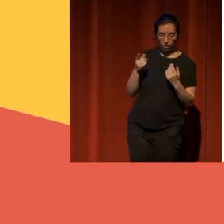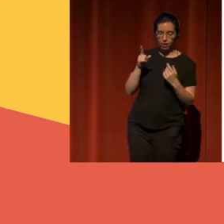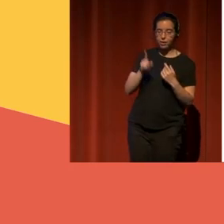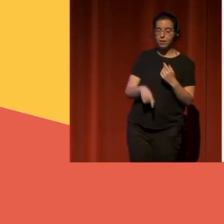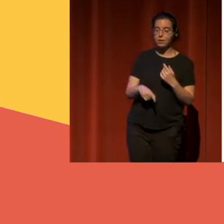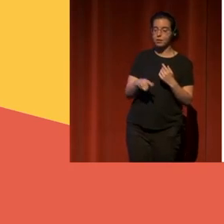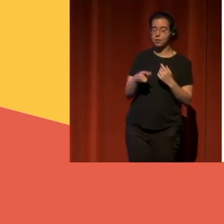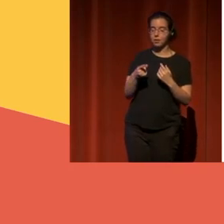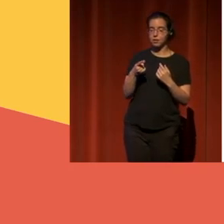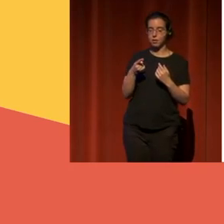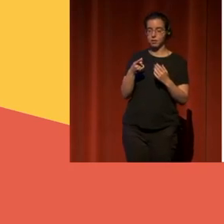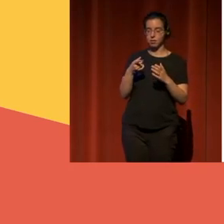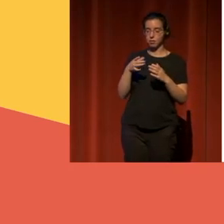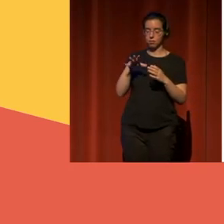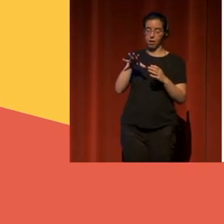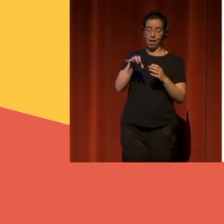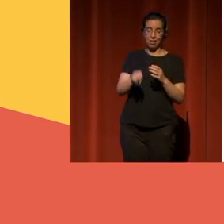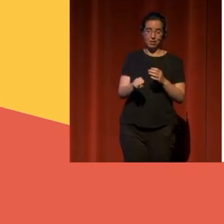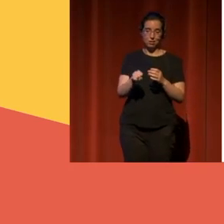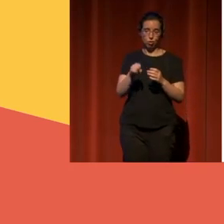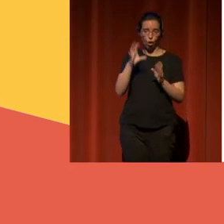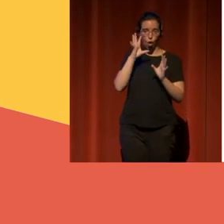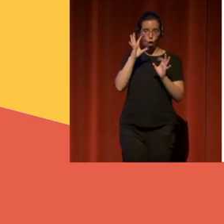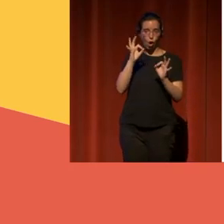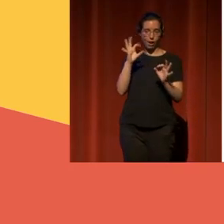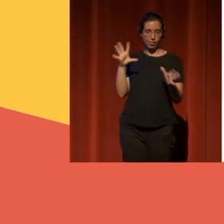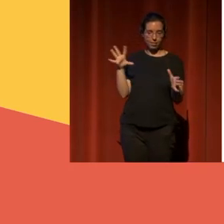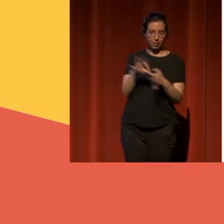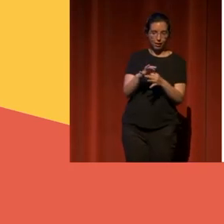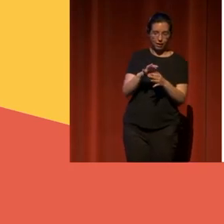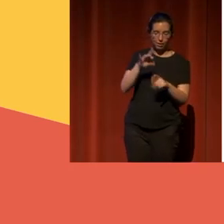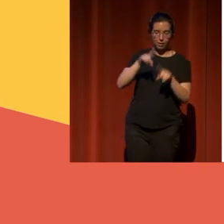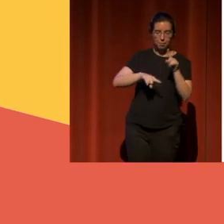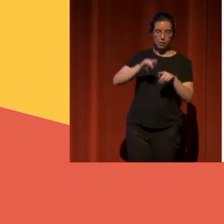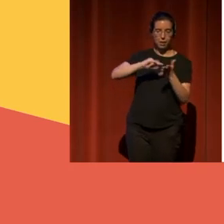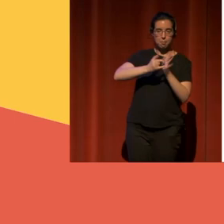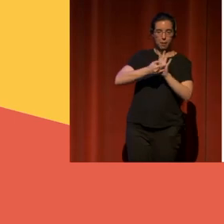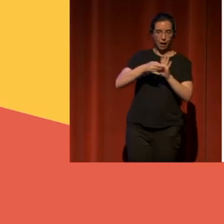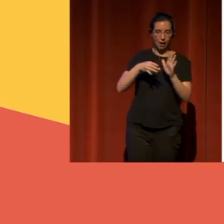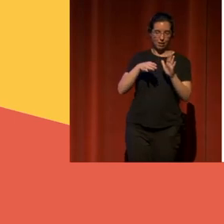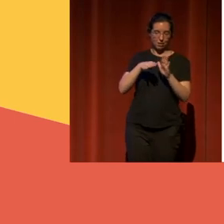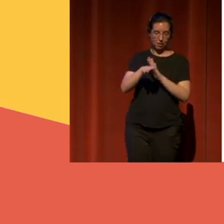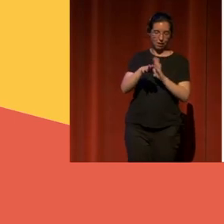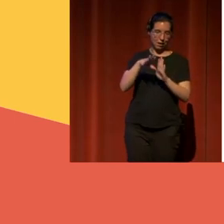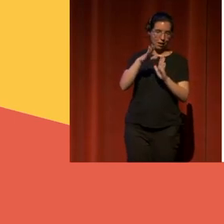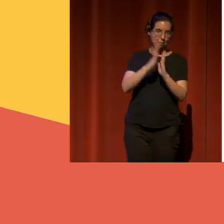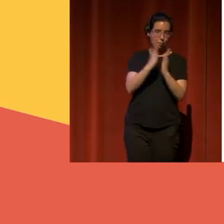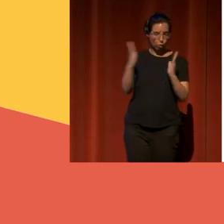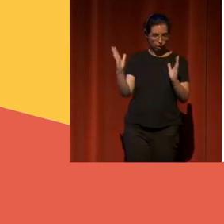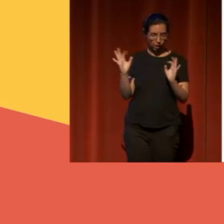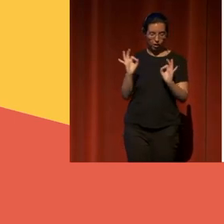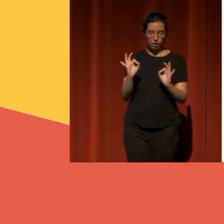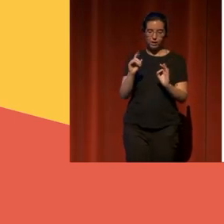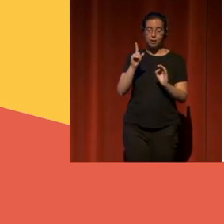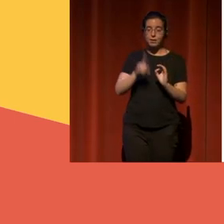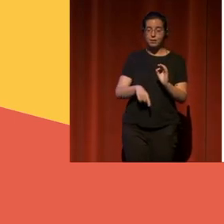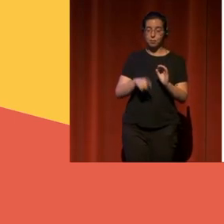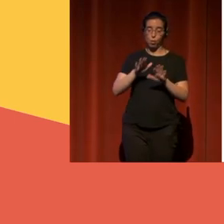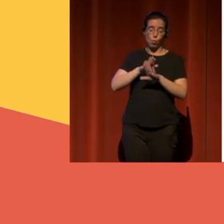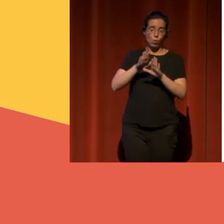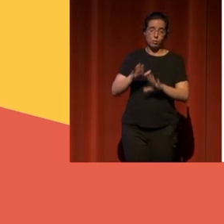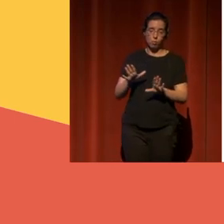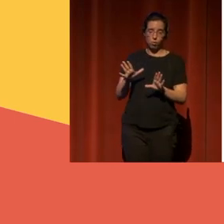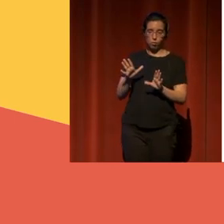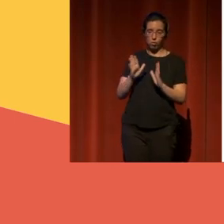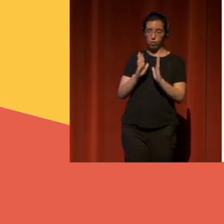hacer la adquisición de un modo coherente con el plan de adquisiciones del centro, ¿no?, de la biblioteca, y bueno, finalmente integrar, incluyendo